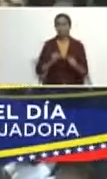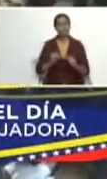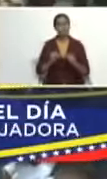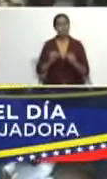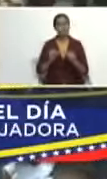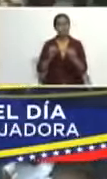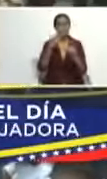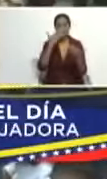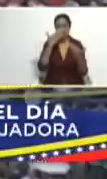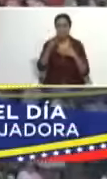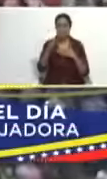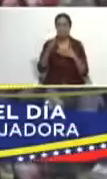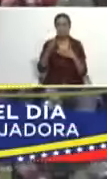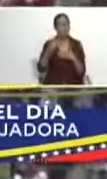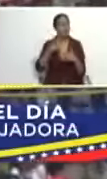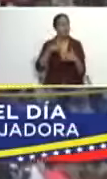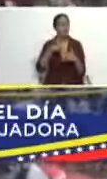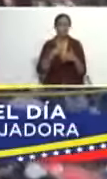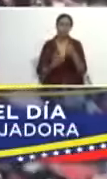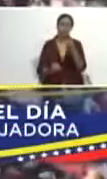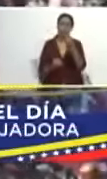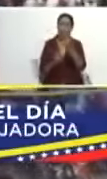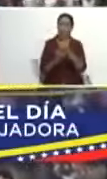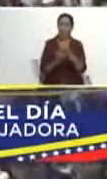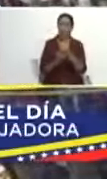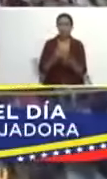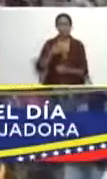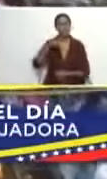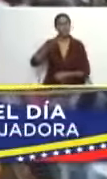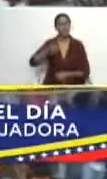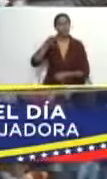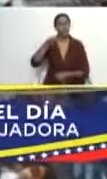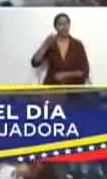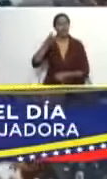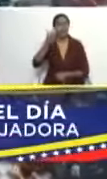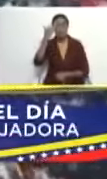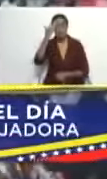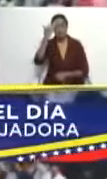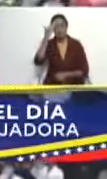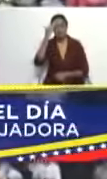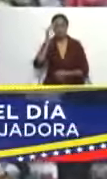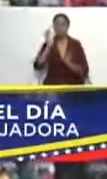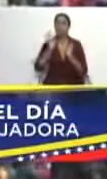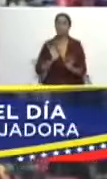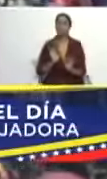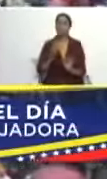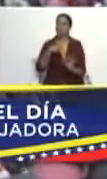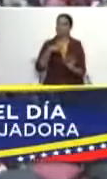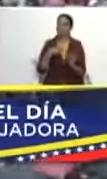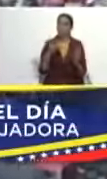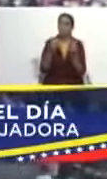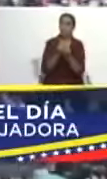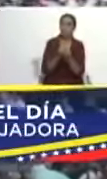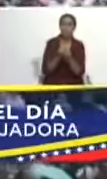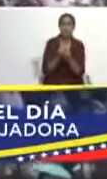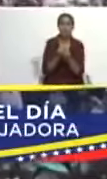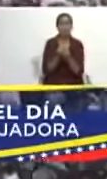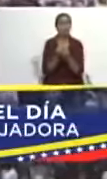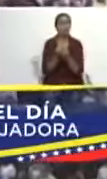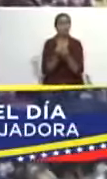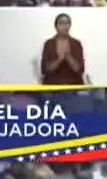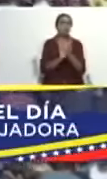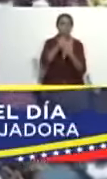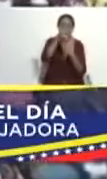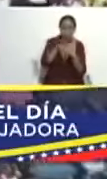y ustedes lo saben. Yo siempre he estado con ustedes. He en las buenas y en las